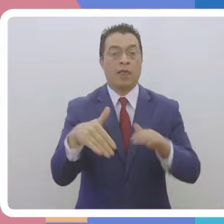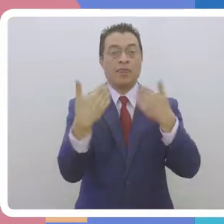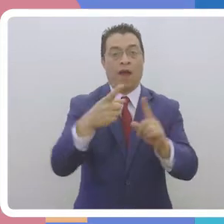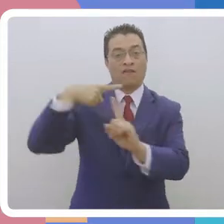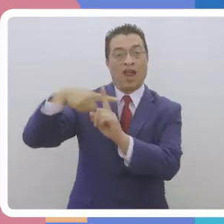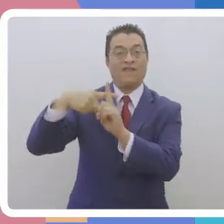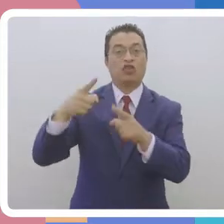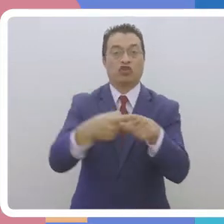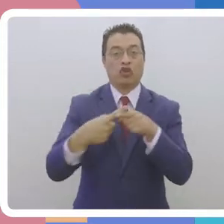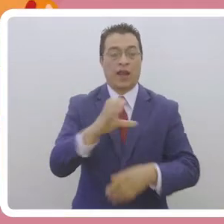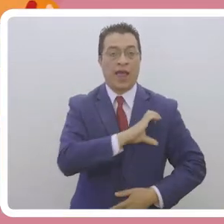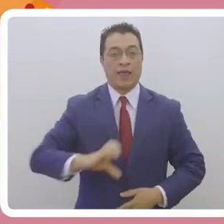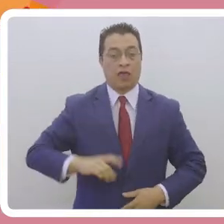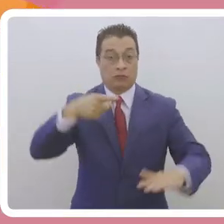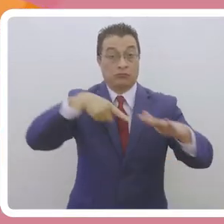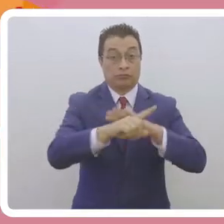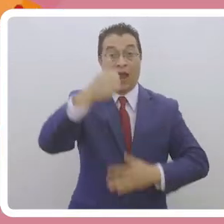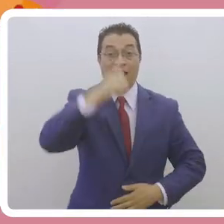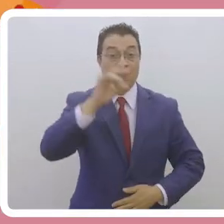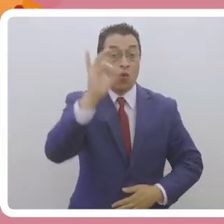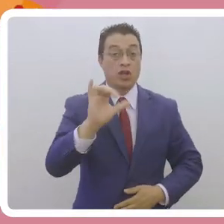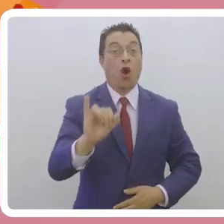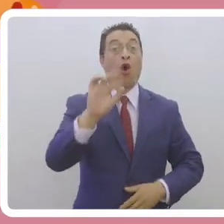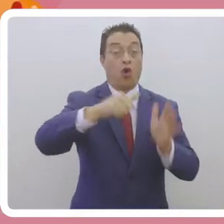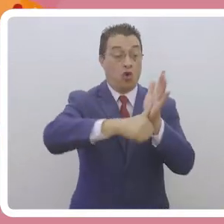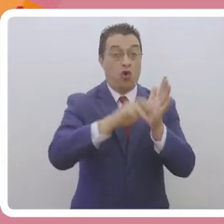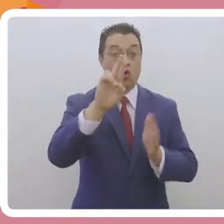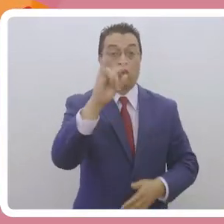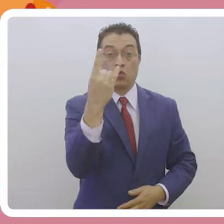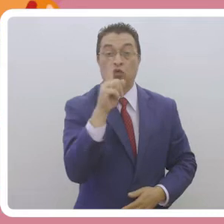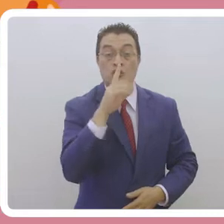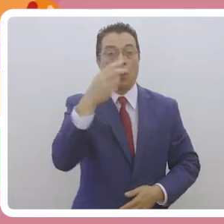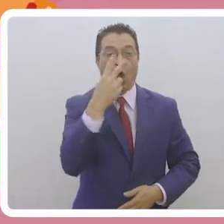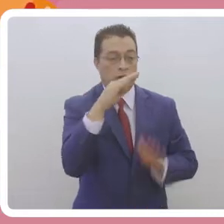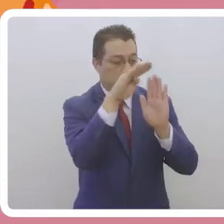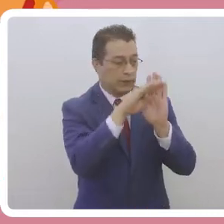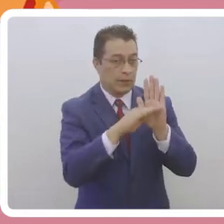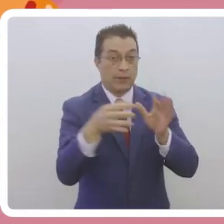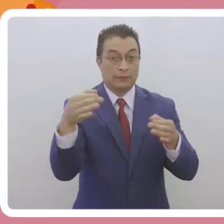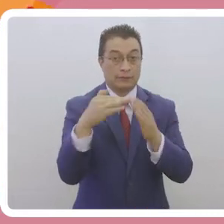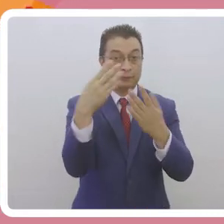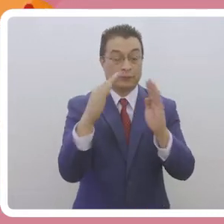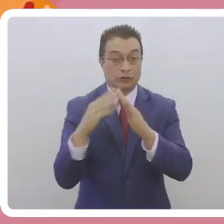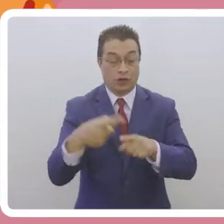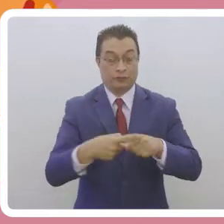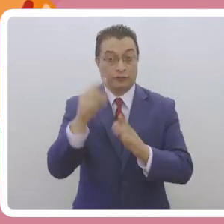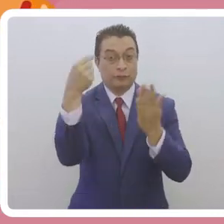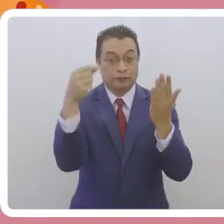reciben beneficios sociales del Estado. Accede con tu clave única o RUT para conocer la cartola hogar que contiene tu